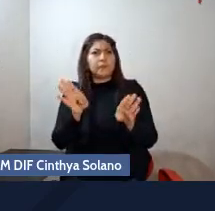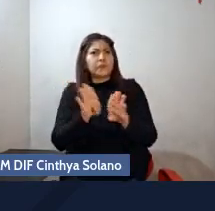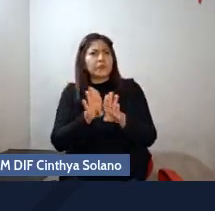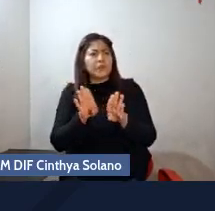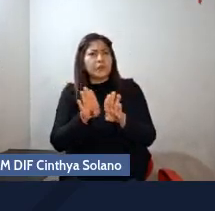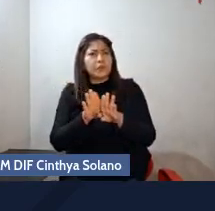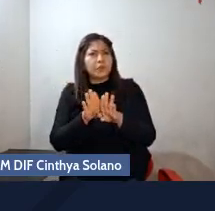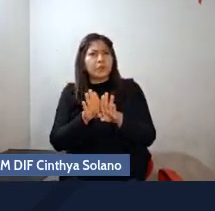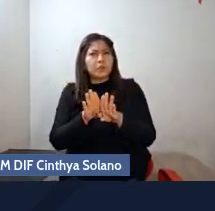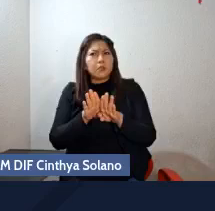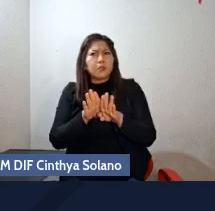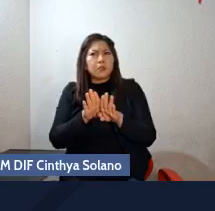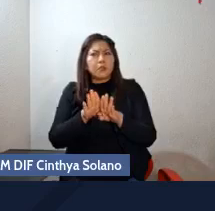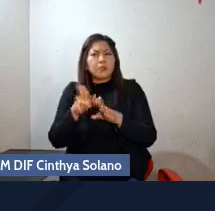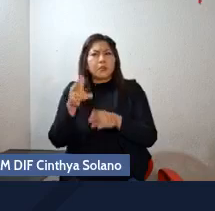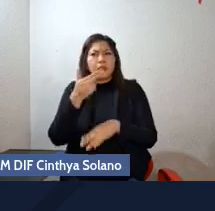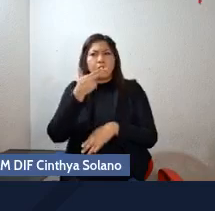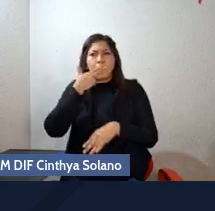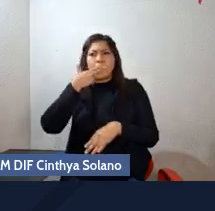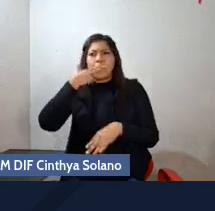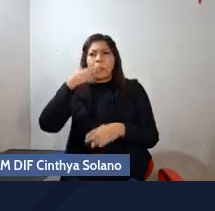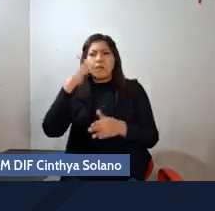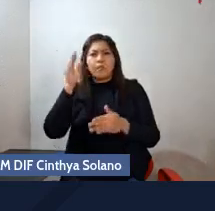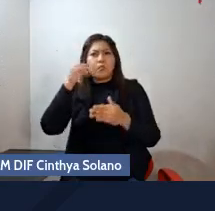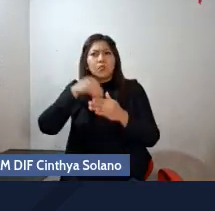Y bueno, se lleva todo un procedimiento.